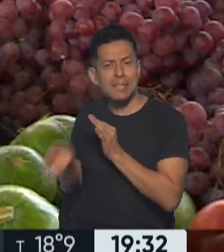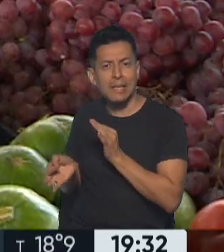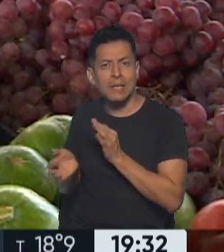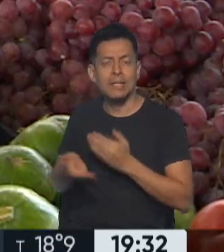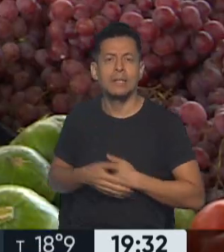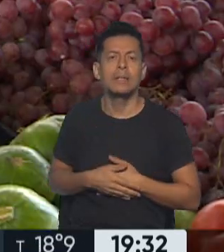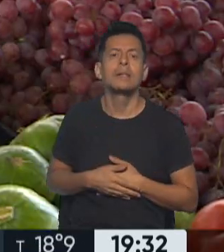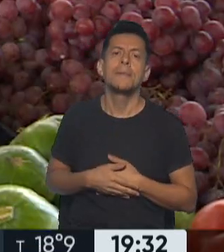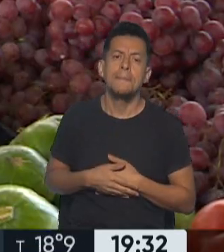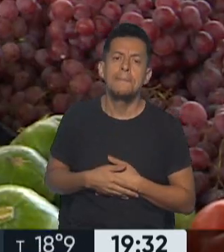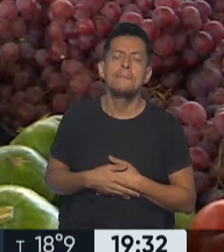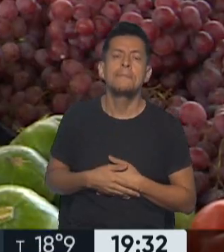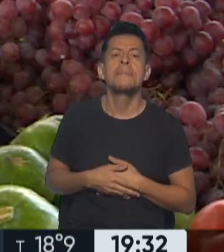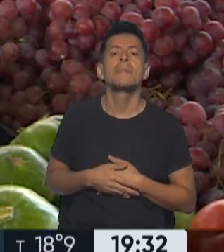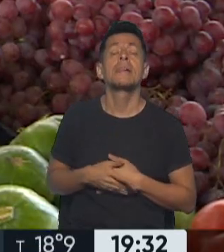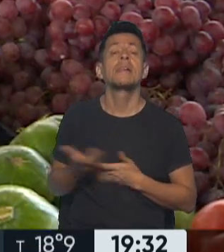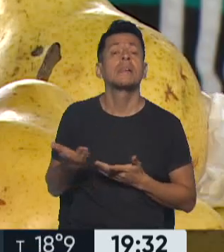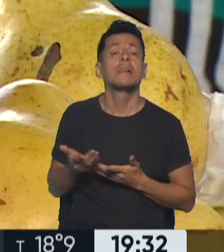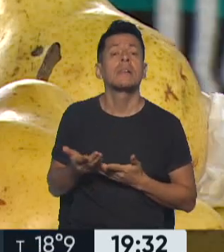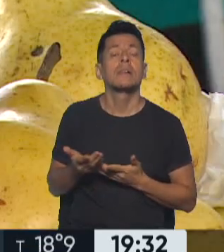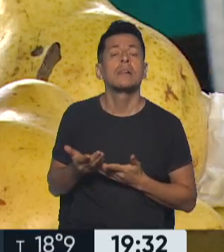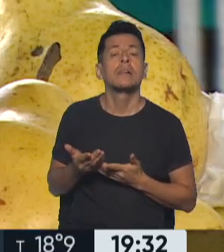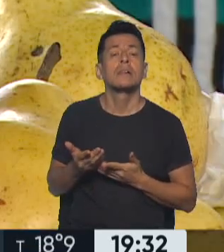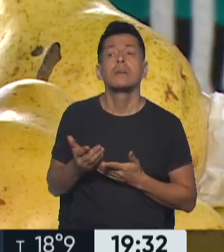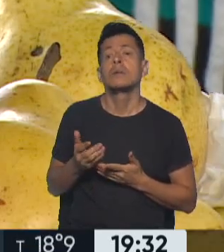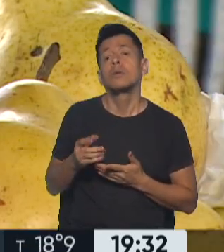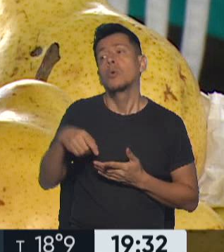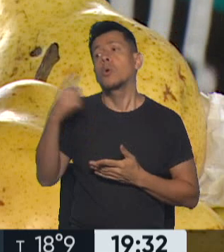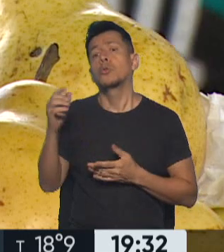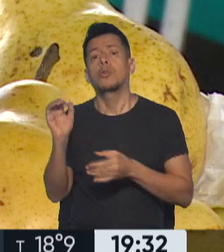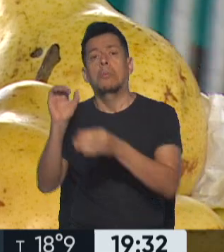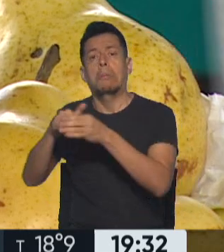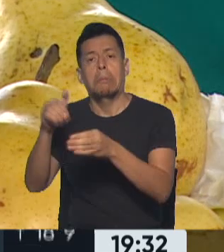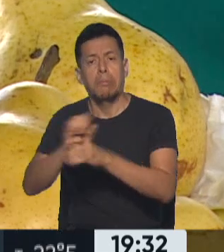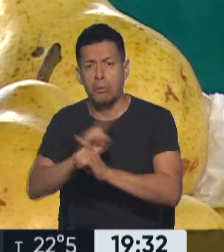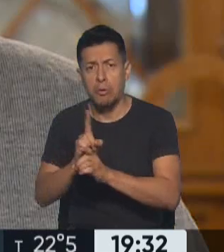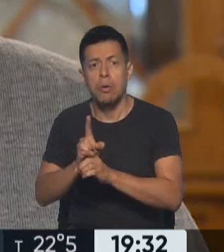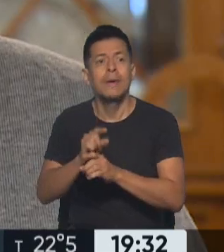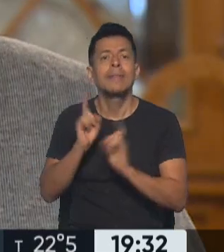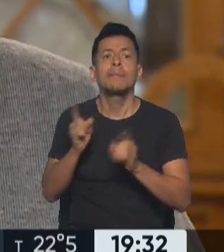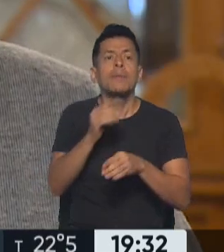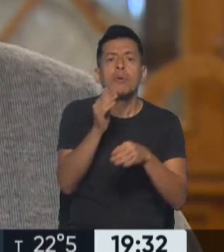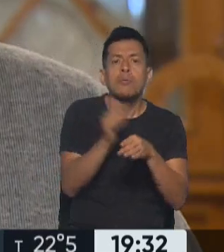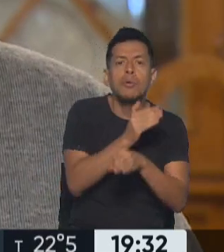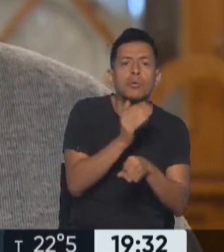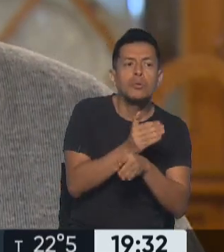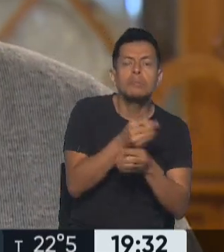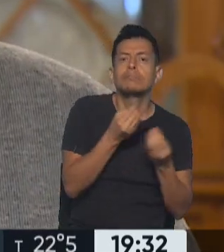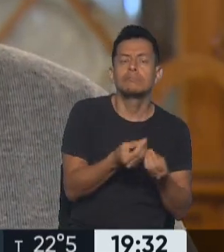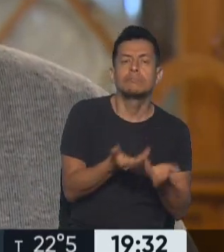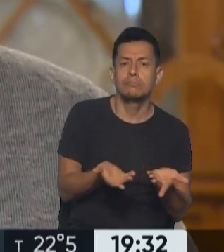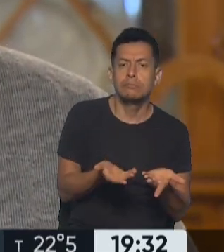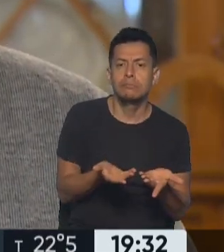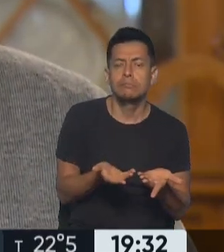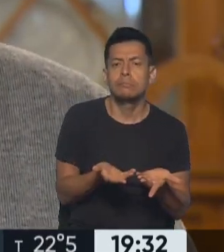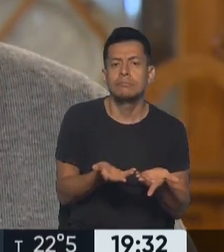administrados no por intermediarios de ninguna manera y tampoco por los productores que no pueden estar en la misa y la procesión sino por